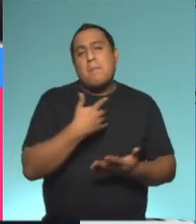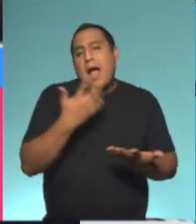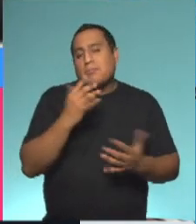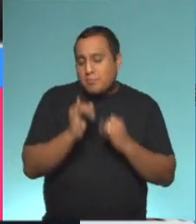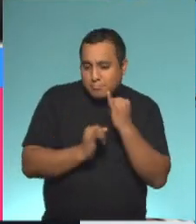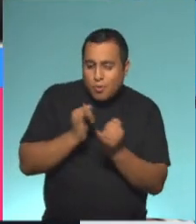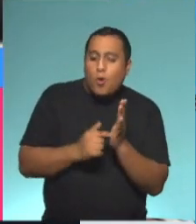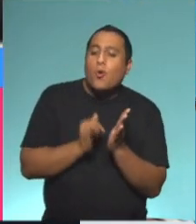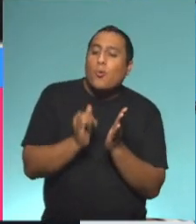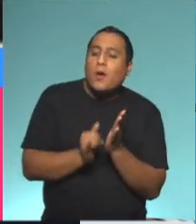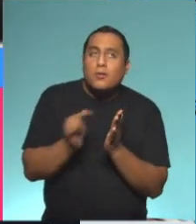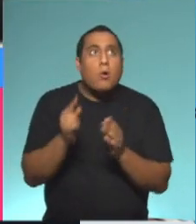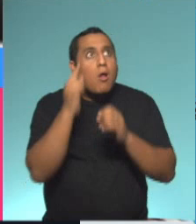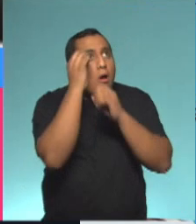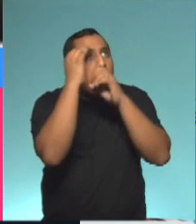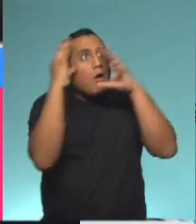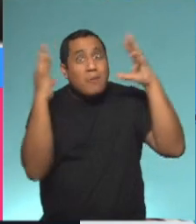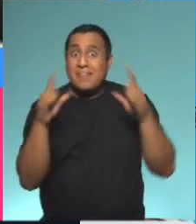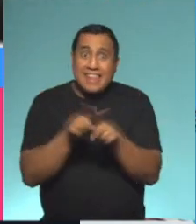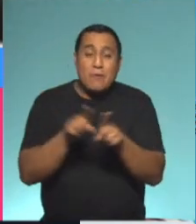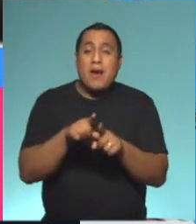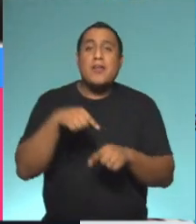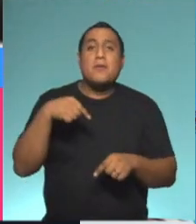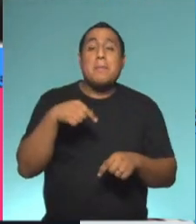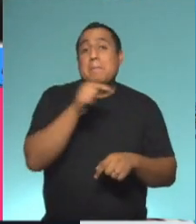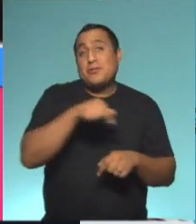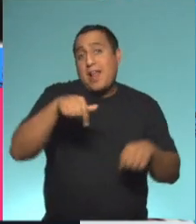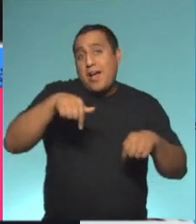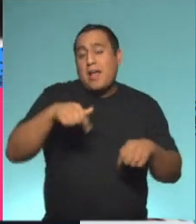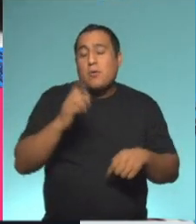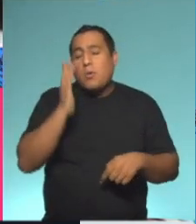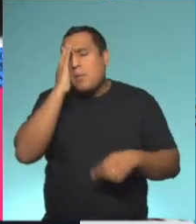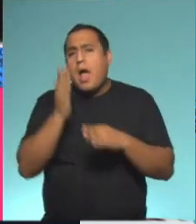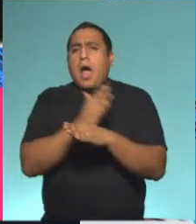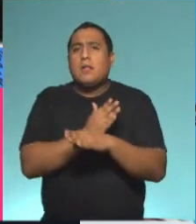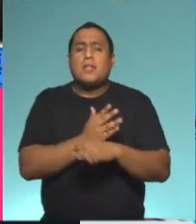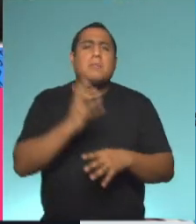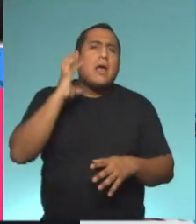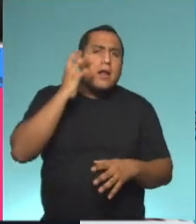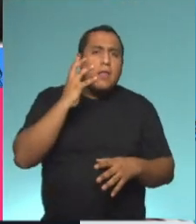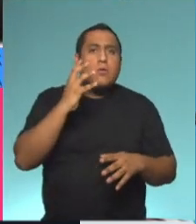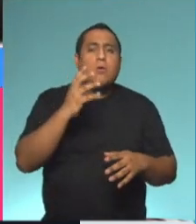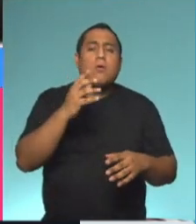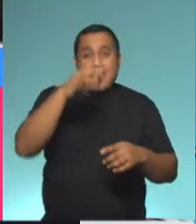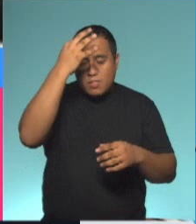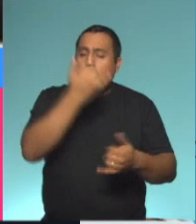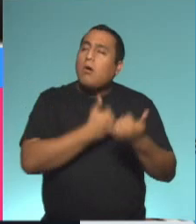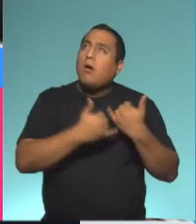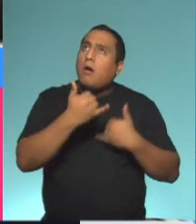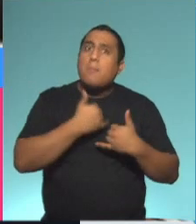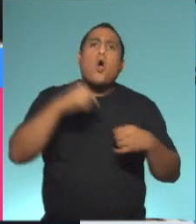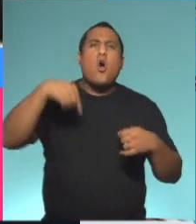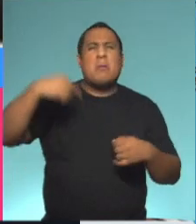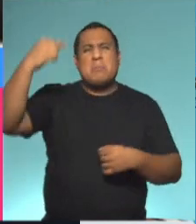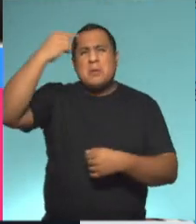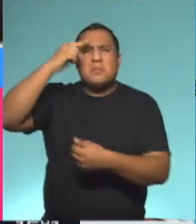es exactamente lo mismo. La gente, antes de ir a dormir, se desaloja de todos estos pensamientos feos que estamos